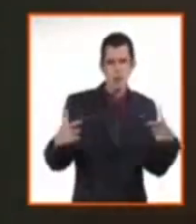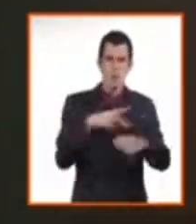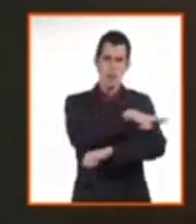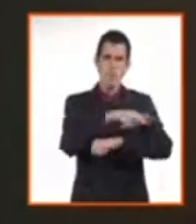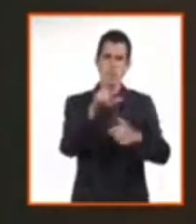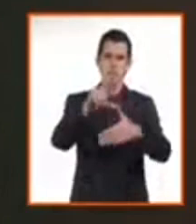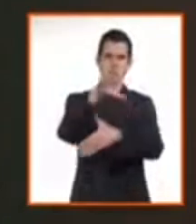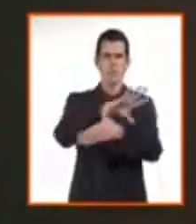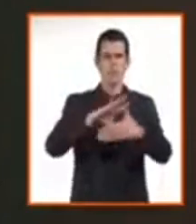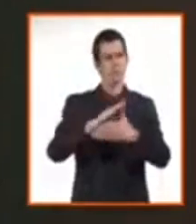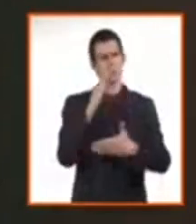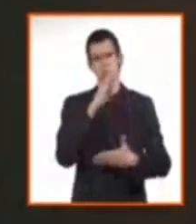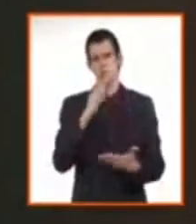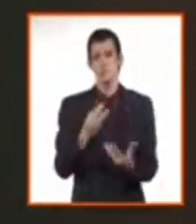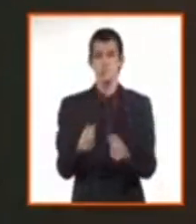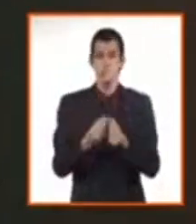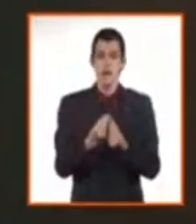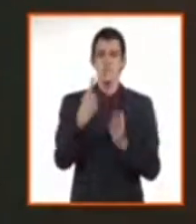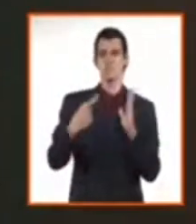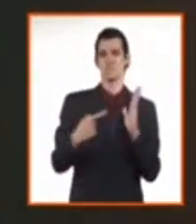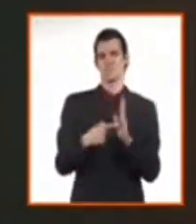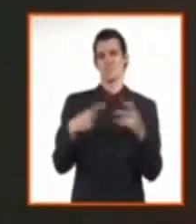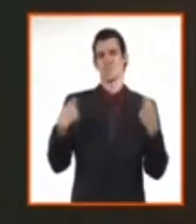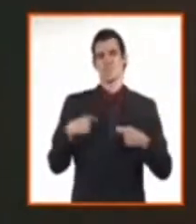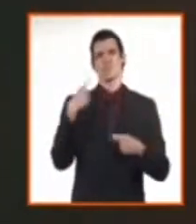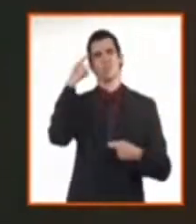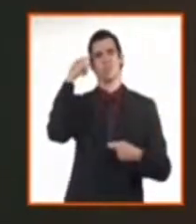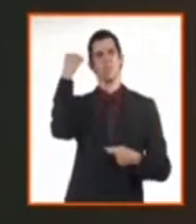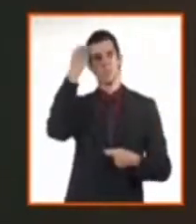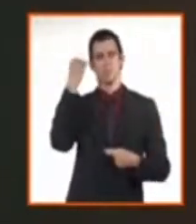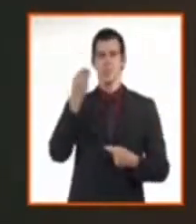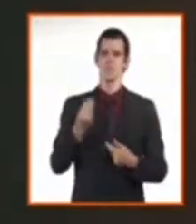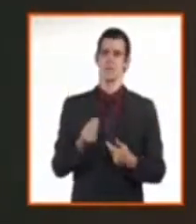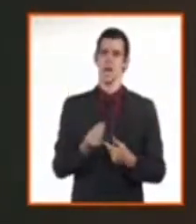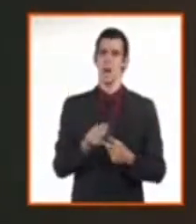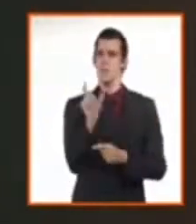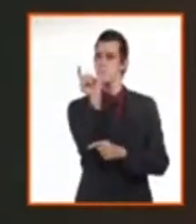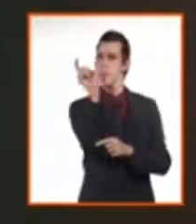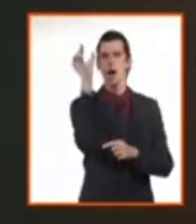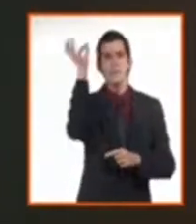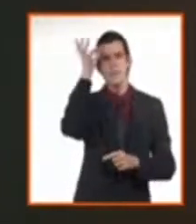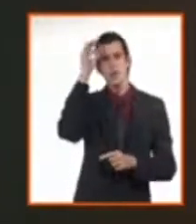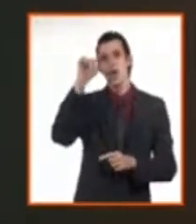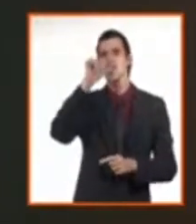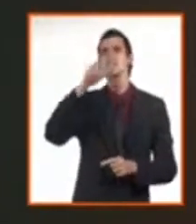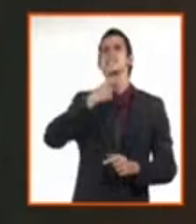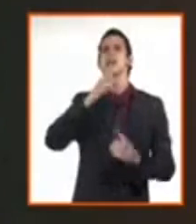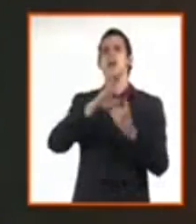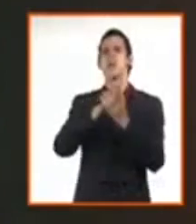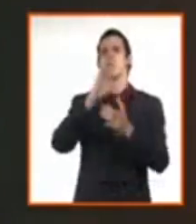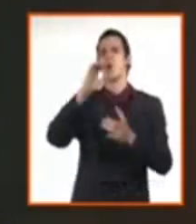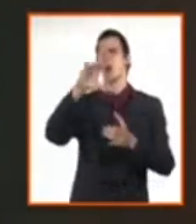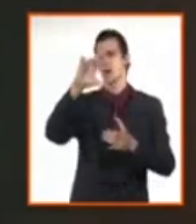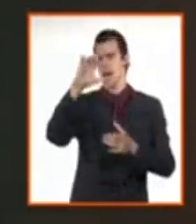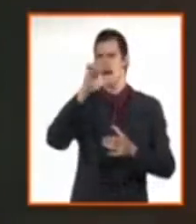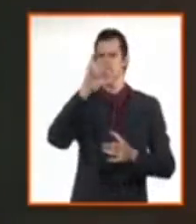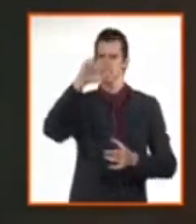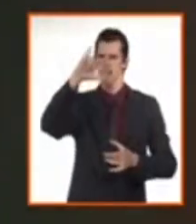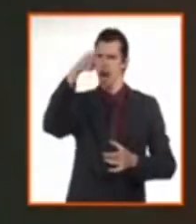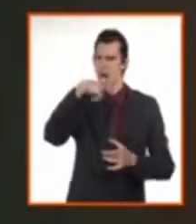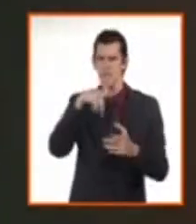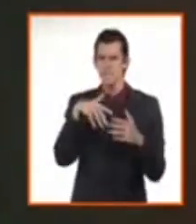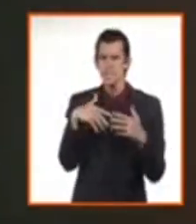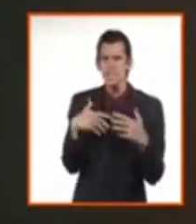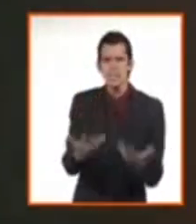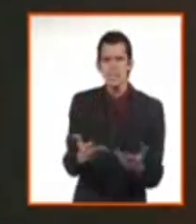reconfigurar el concepto de democracia y que tiene sentido jurisdicción muy bueno permitir